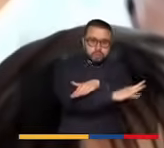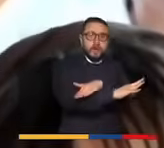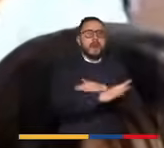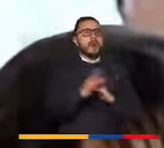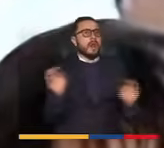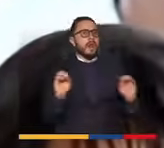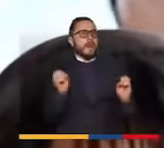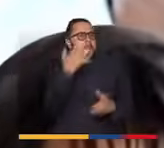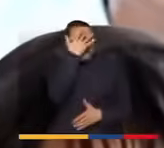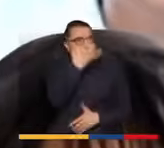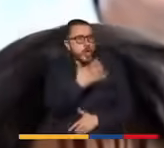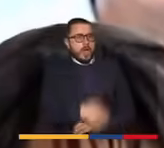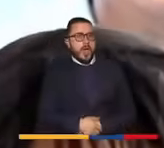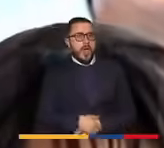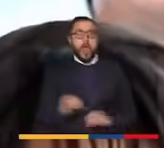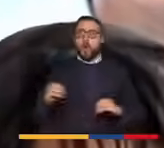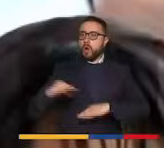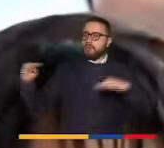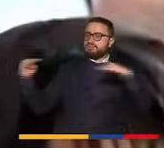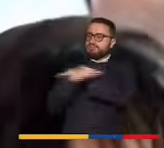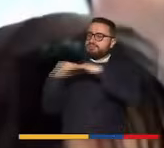una vía decente?